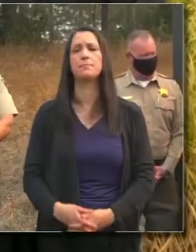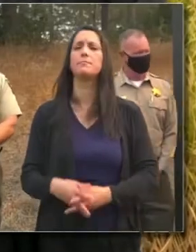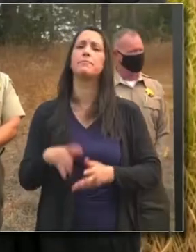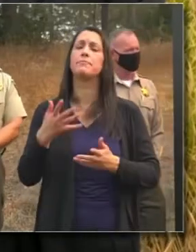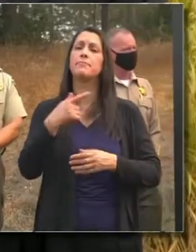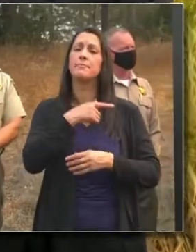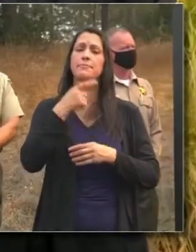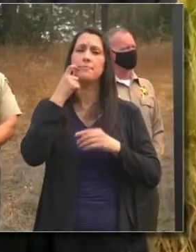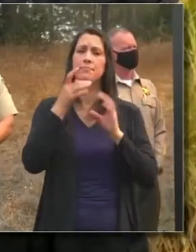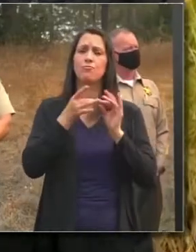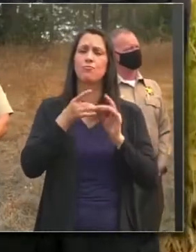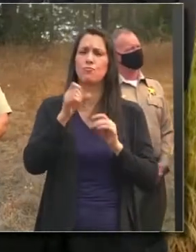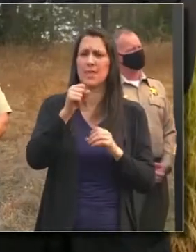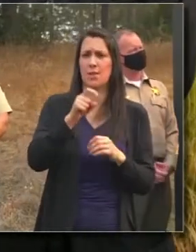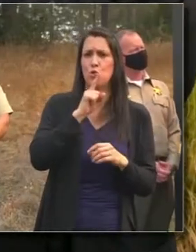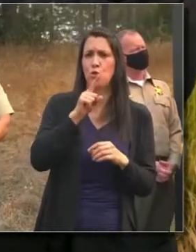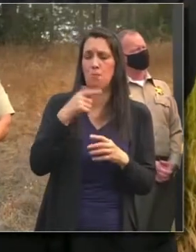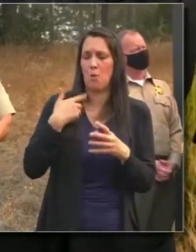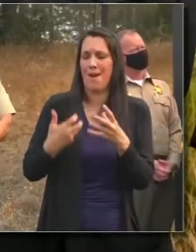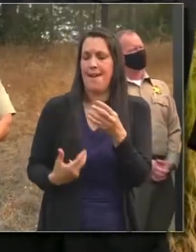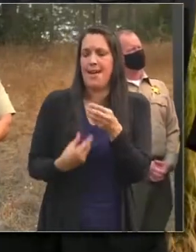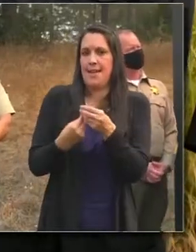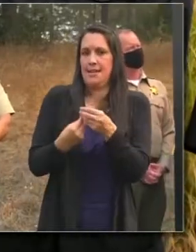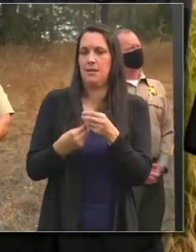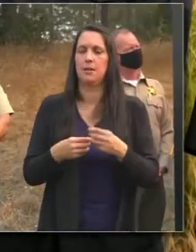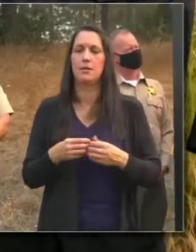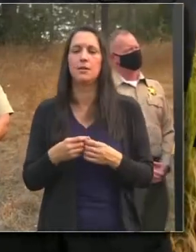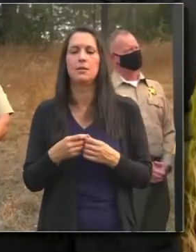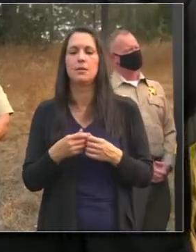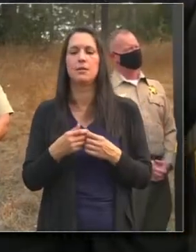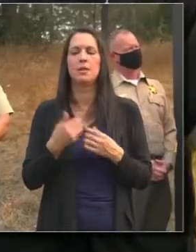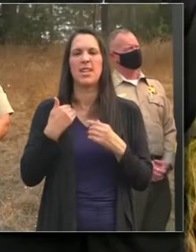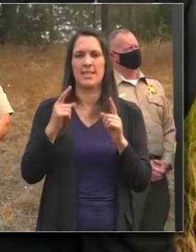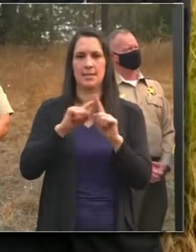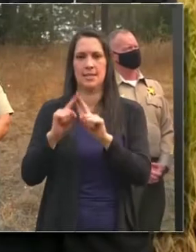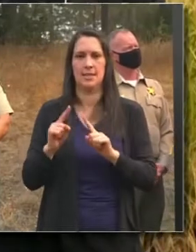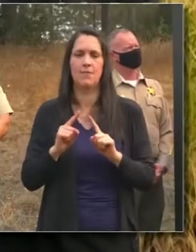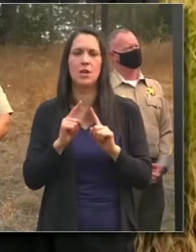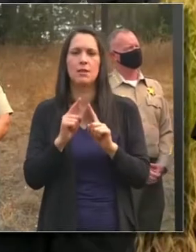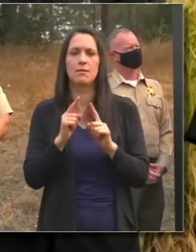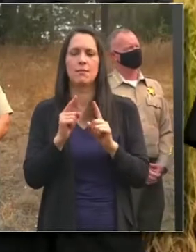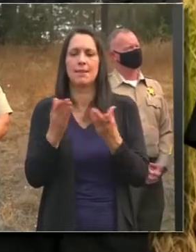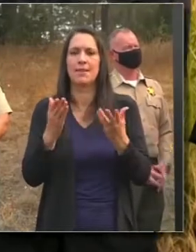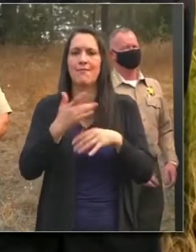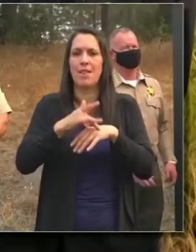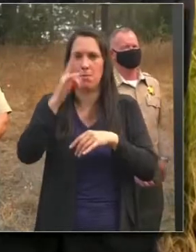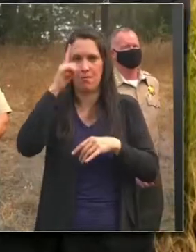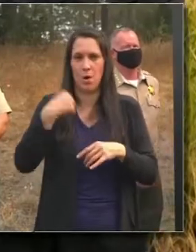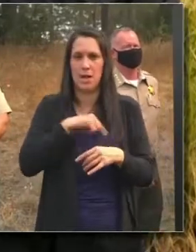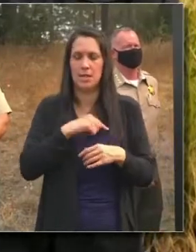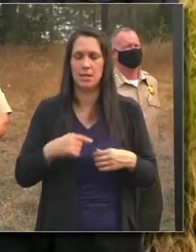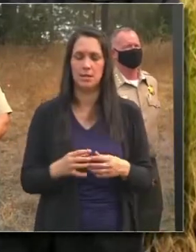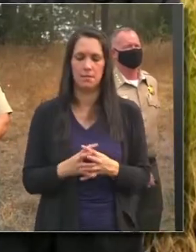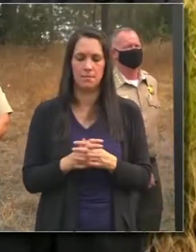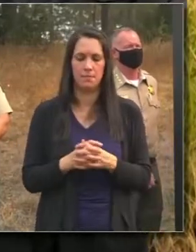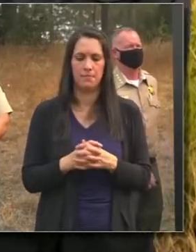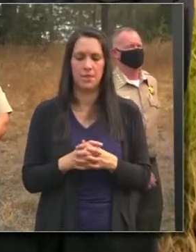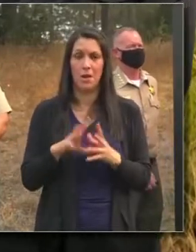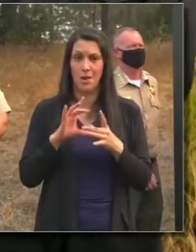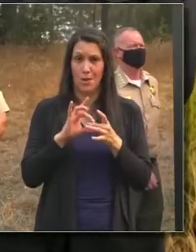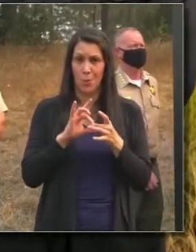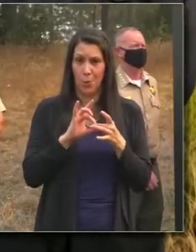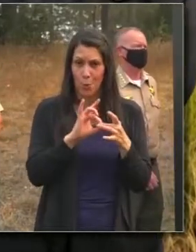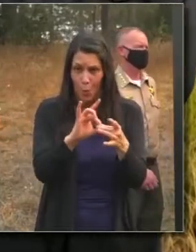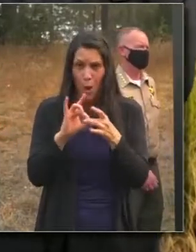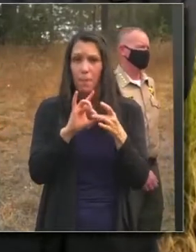todo lo que ha dicho el jefe es cierto pero queremos añadir algo tenemos instrumentos que nos han ayudado la